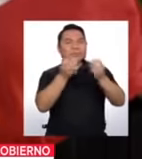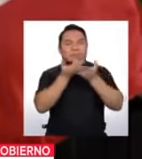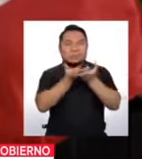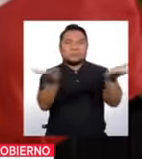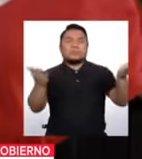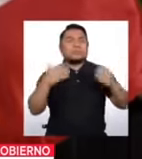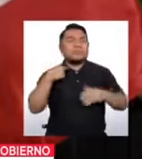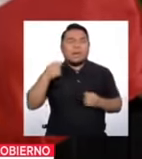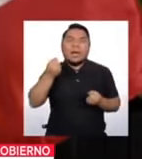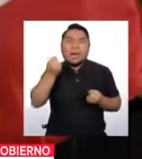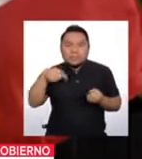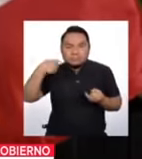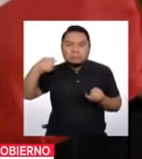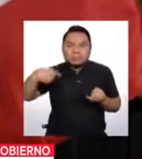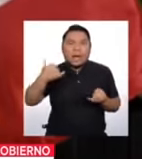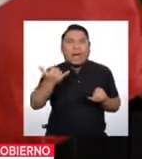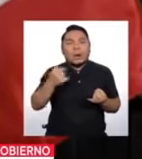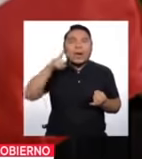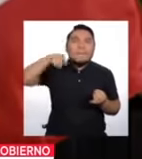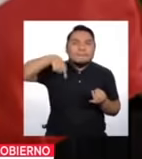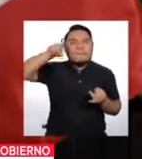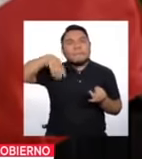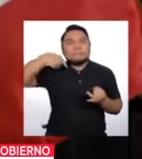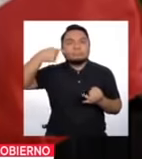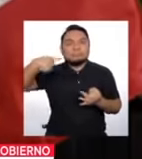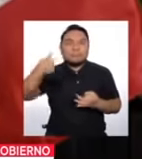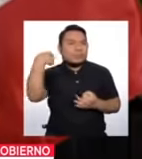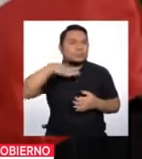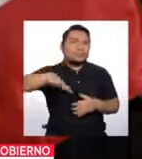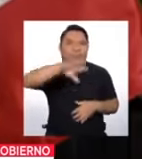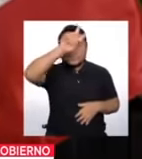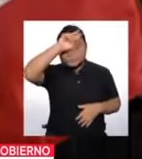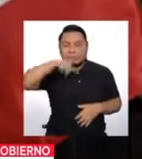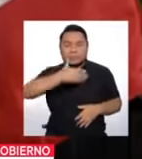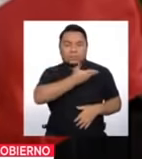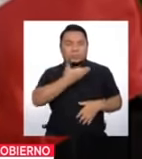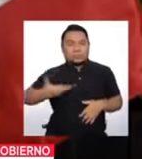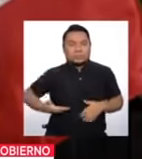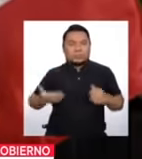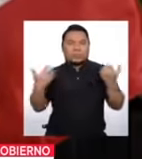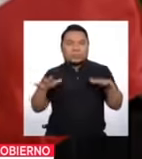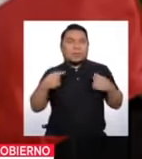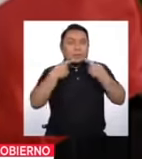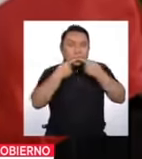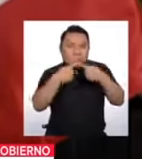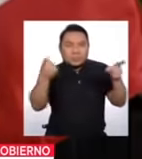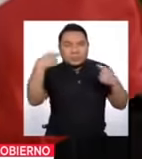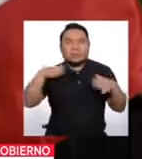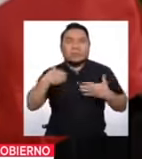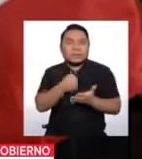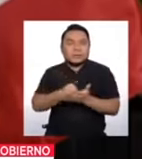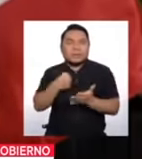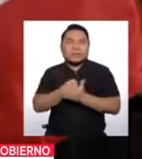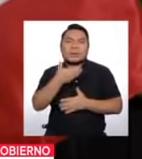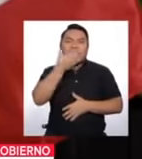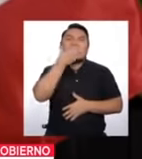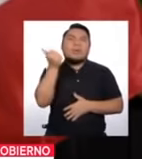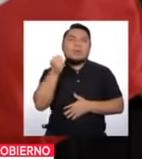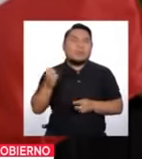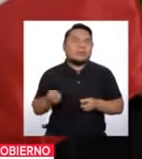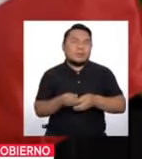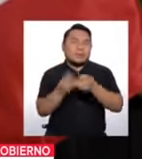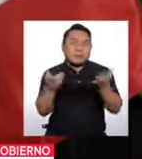cierta frecuencia hacia todo el país de lo que como Ejecutivo vamos planteando para enfrentar de la mejor manera